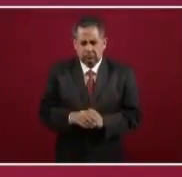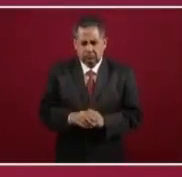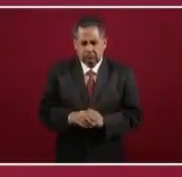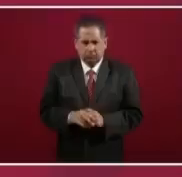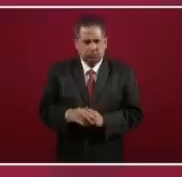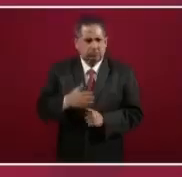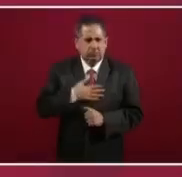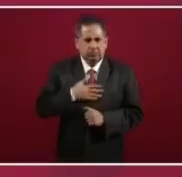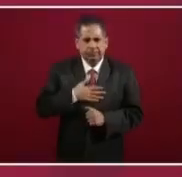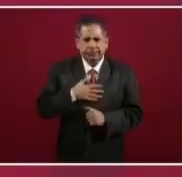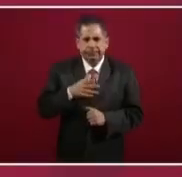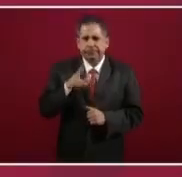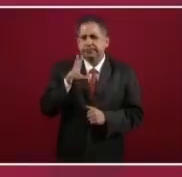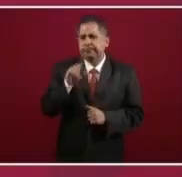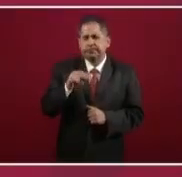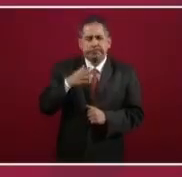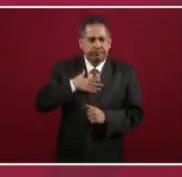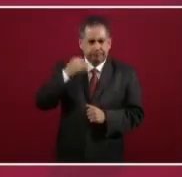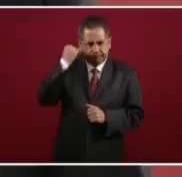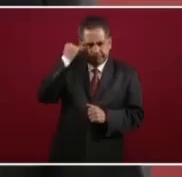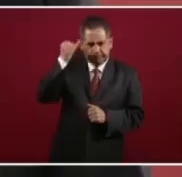no era